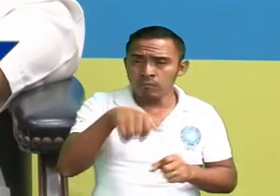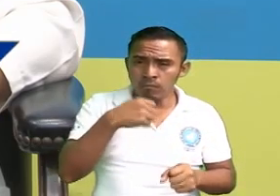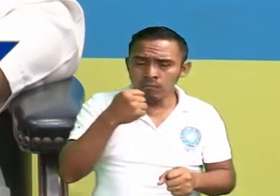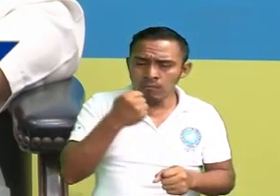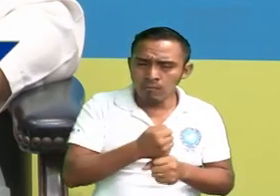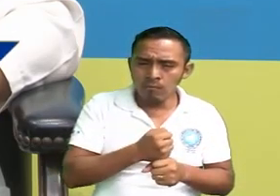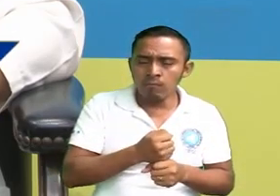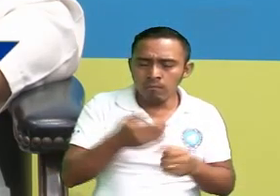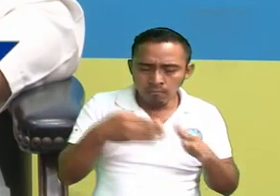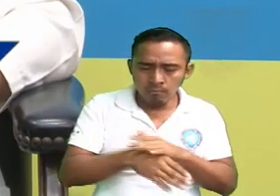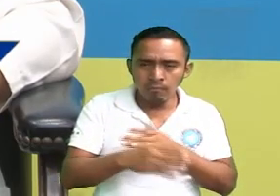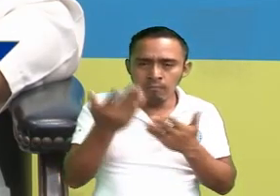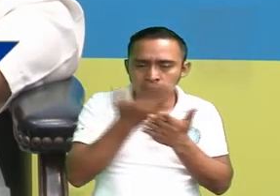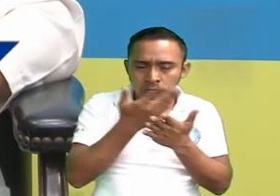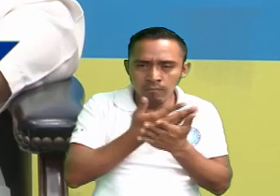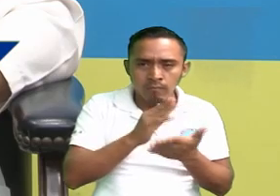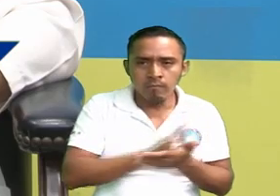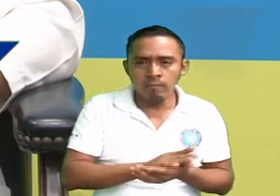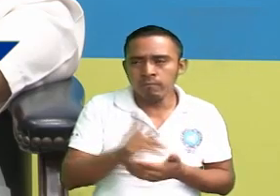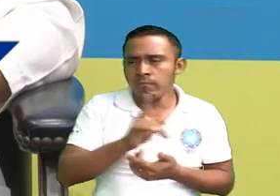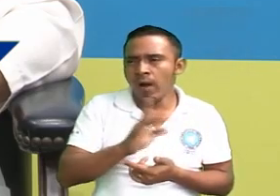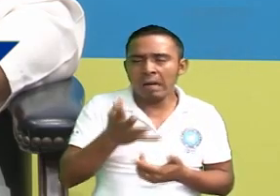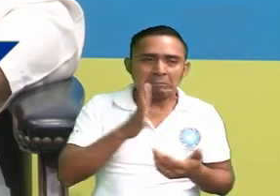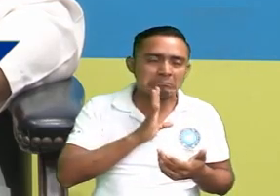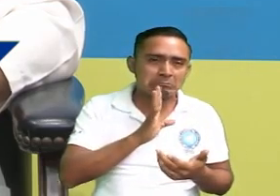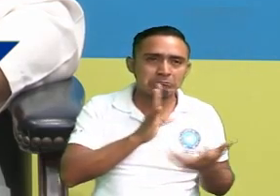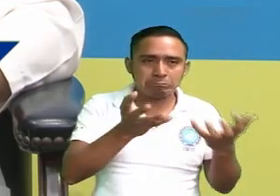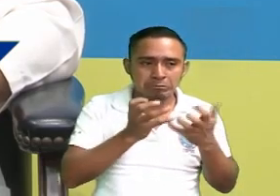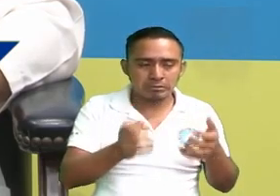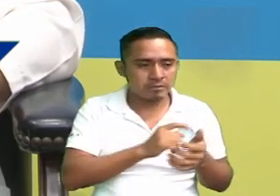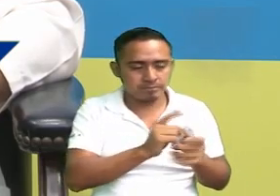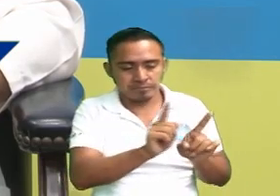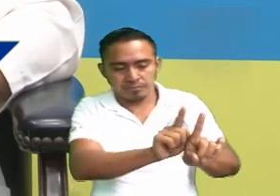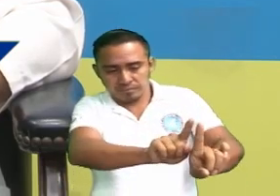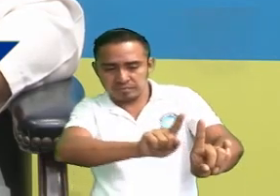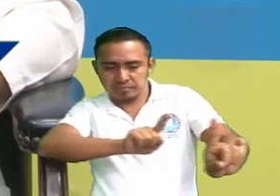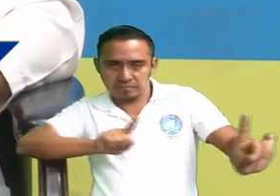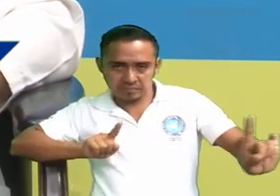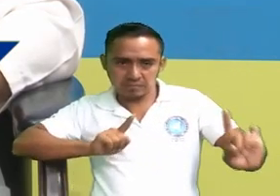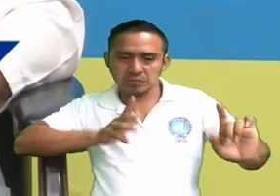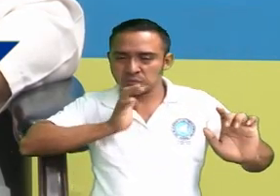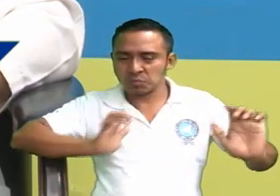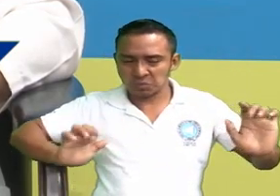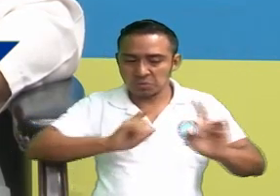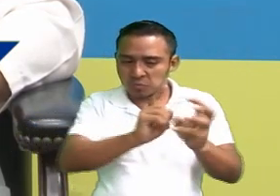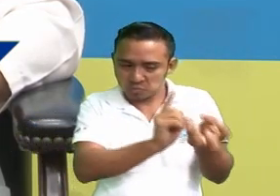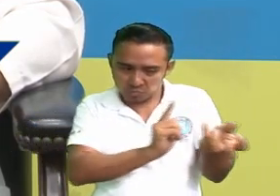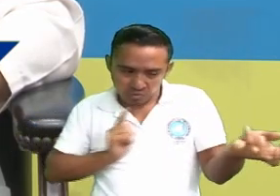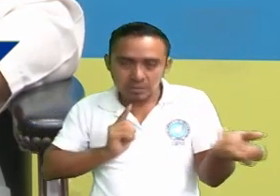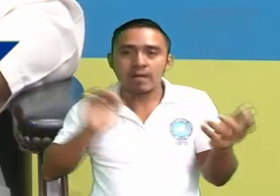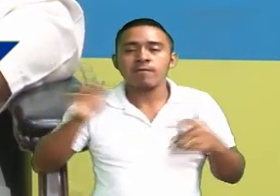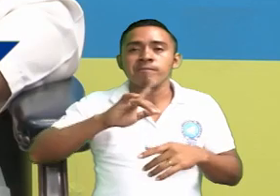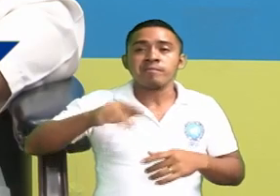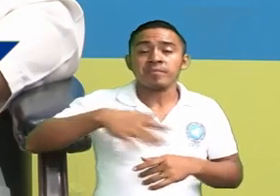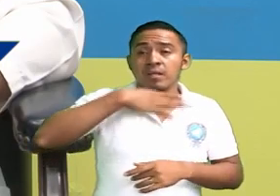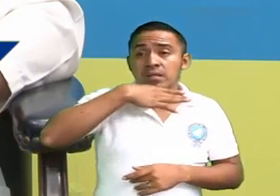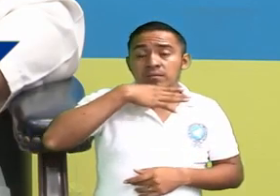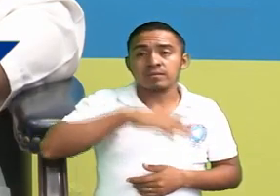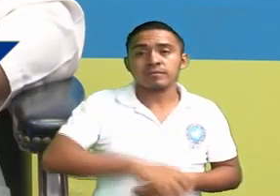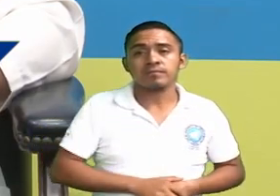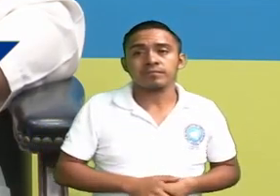viene el niño, se va retrasando más. Y al entrar al colegio, ya cuando llegan posteriormente, dice, mejor lo voy a meter al colegio hasta que